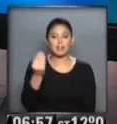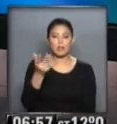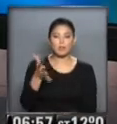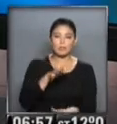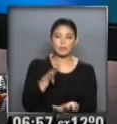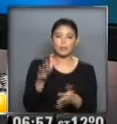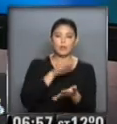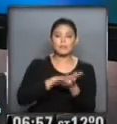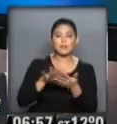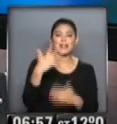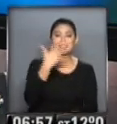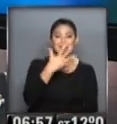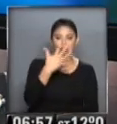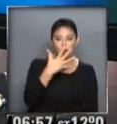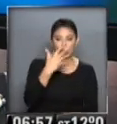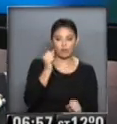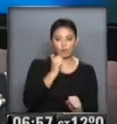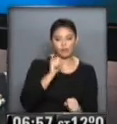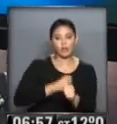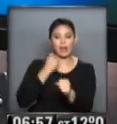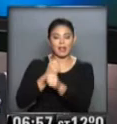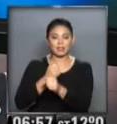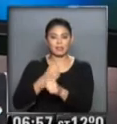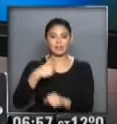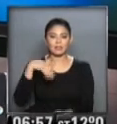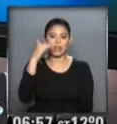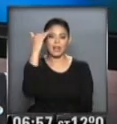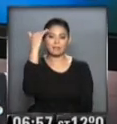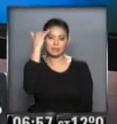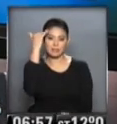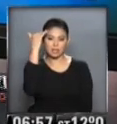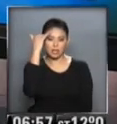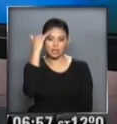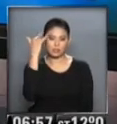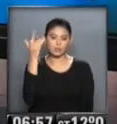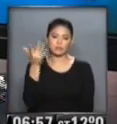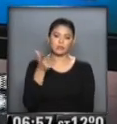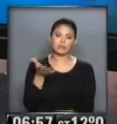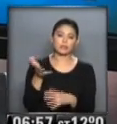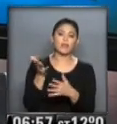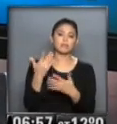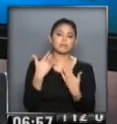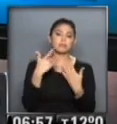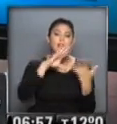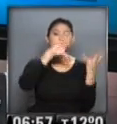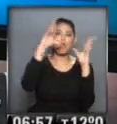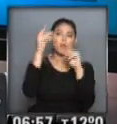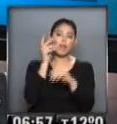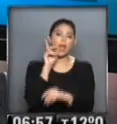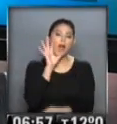aproximadamente 5, 6 grados pueden ser, la máxima 15 con poca nubosidad, pero algo de nubosidad vamos a